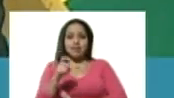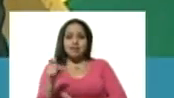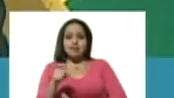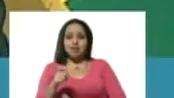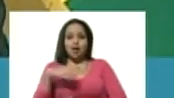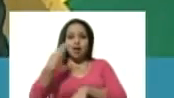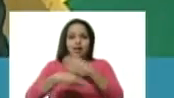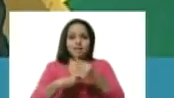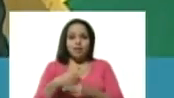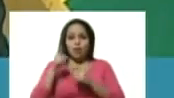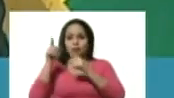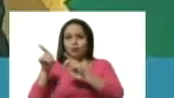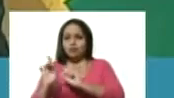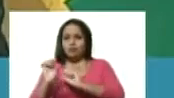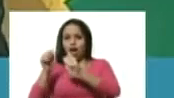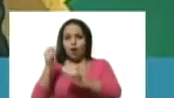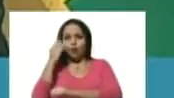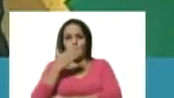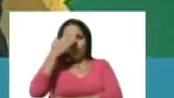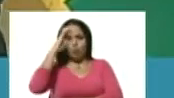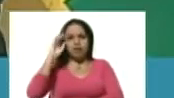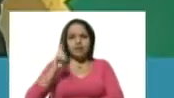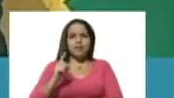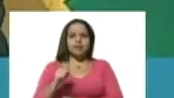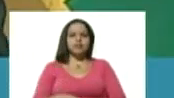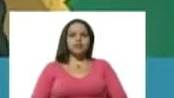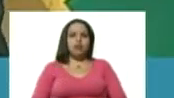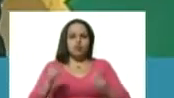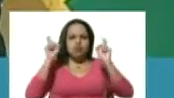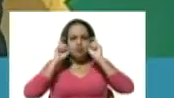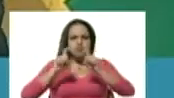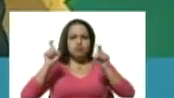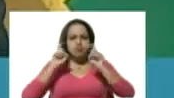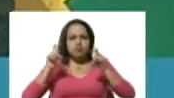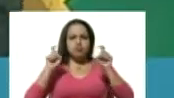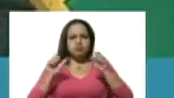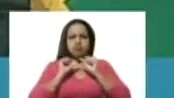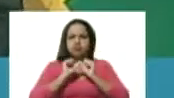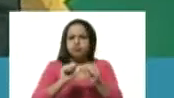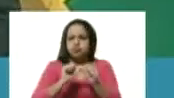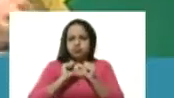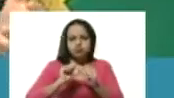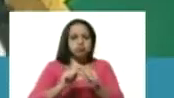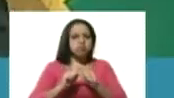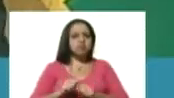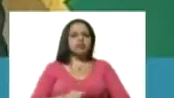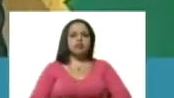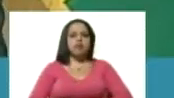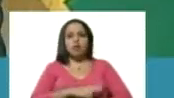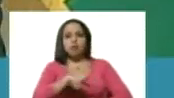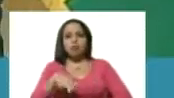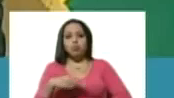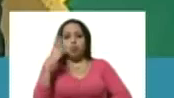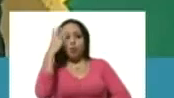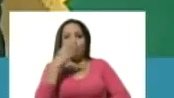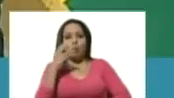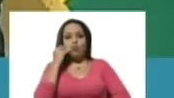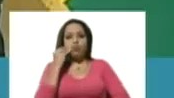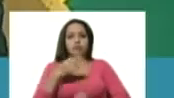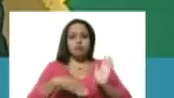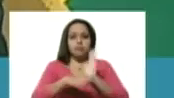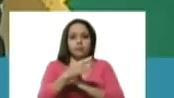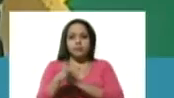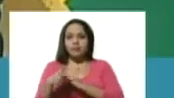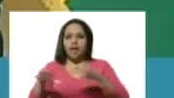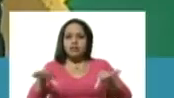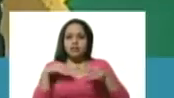creando y también, por supuesto, la formación permanente de nuestros jóvenes para que vayan asumiendo las